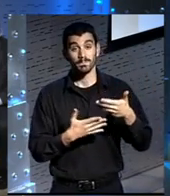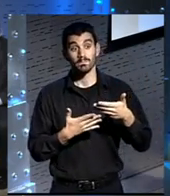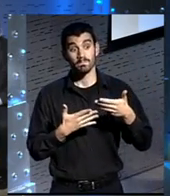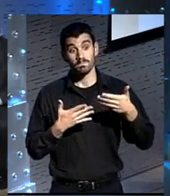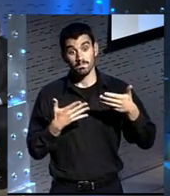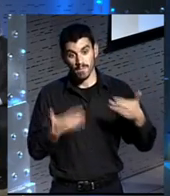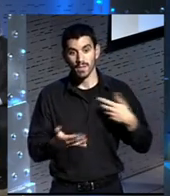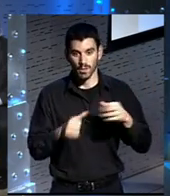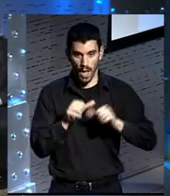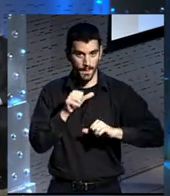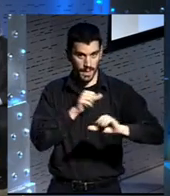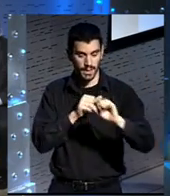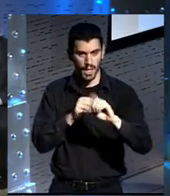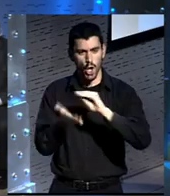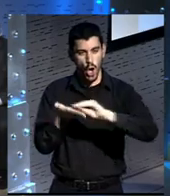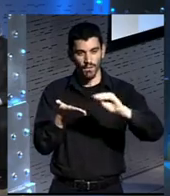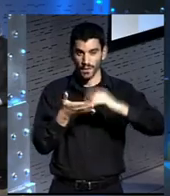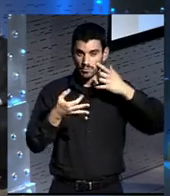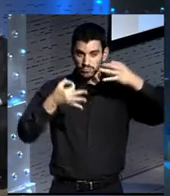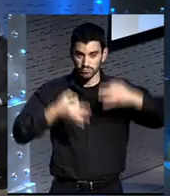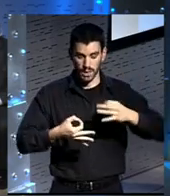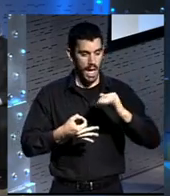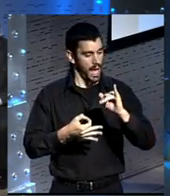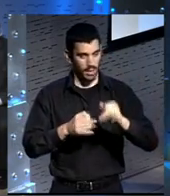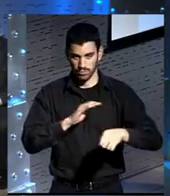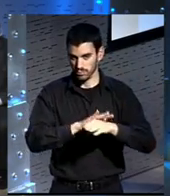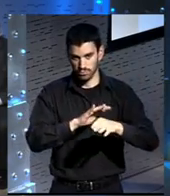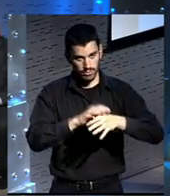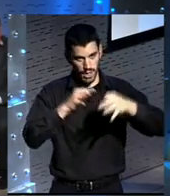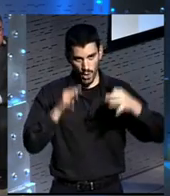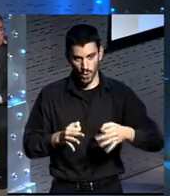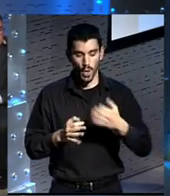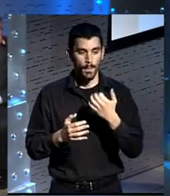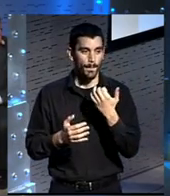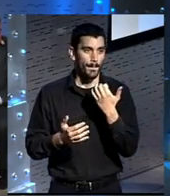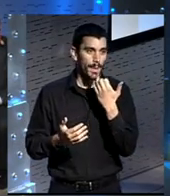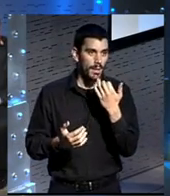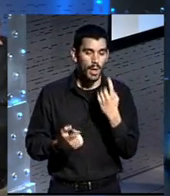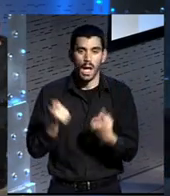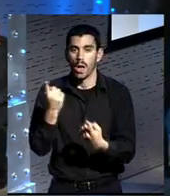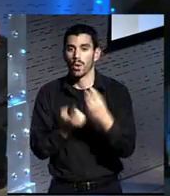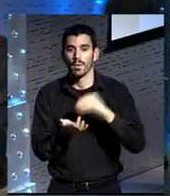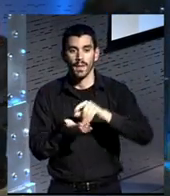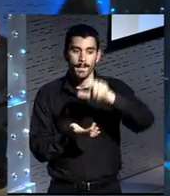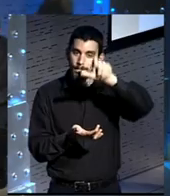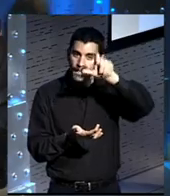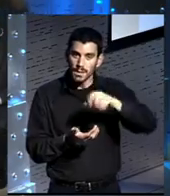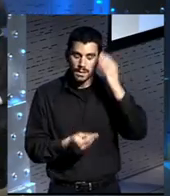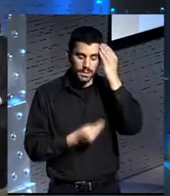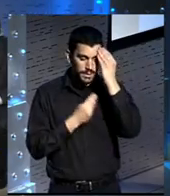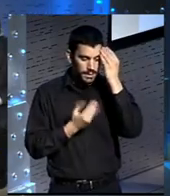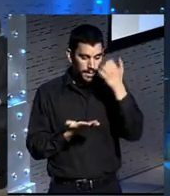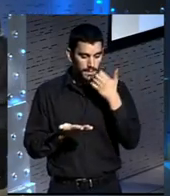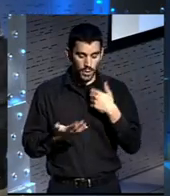puntos físicos van a seguir existiendo, bien para momentos de verdad, momentos en los que la persona esté planteando su jubilación,